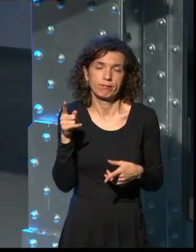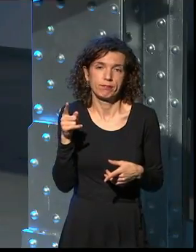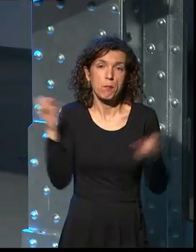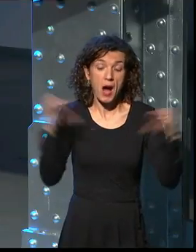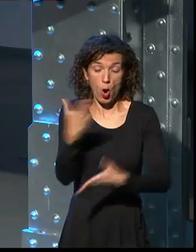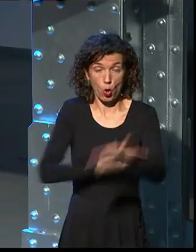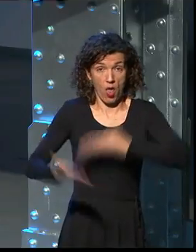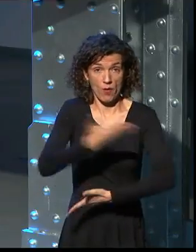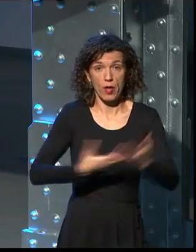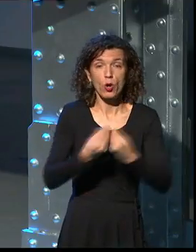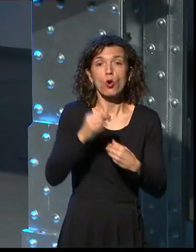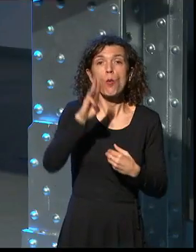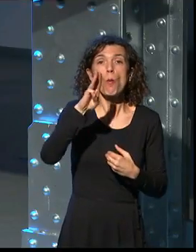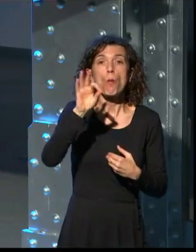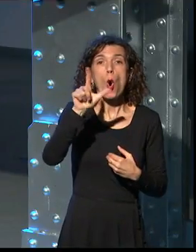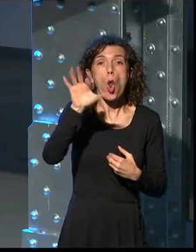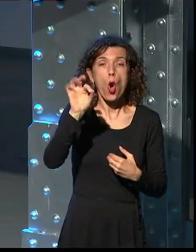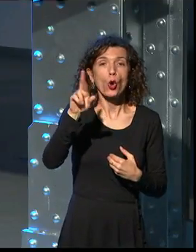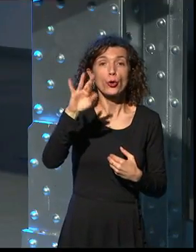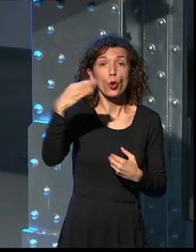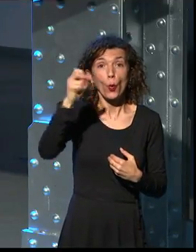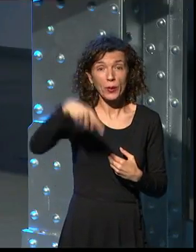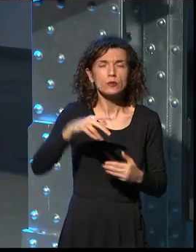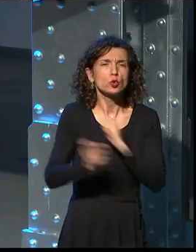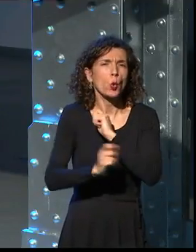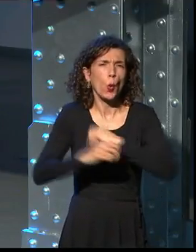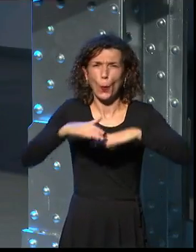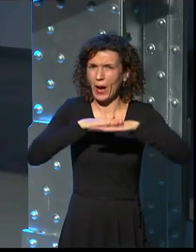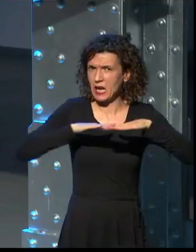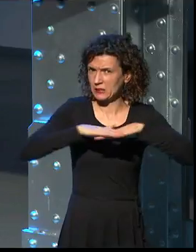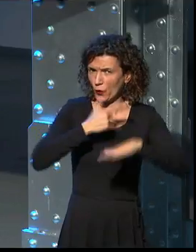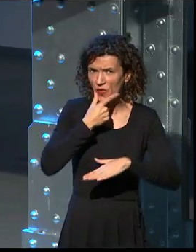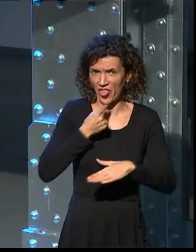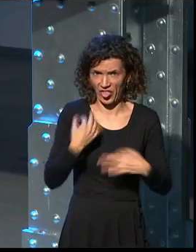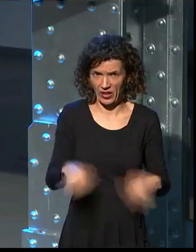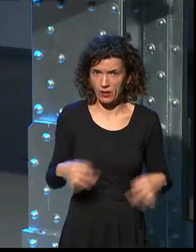hemos colaborado, se llama Polo Robbins, y este es un truco muy básico